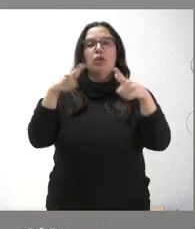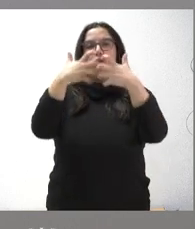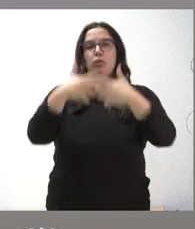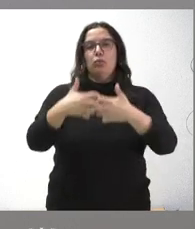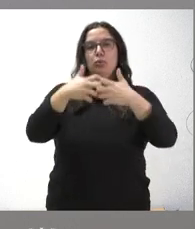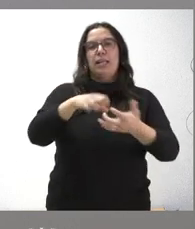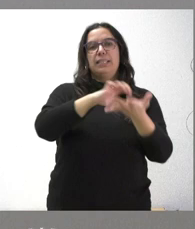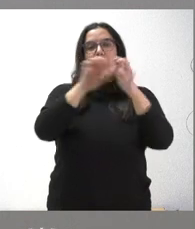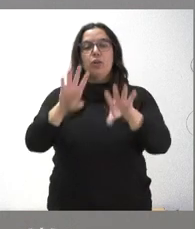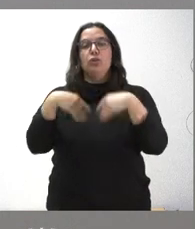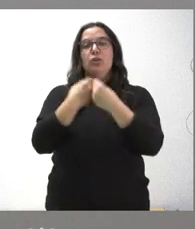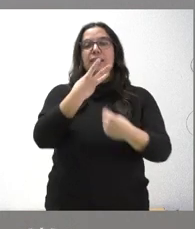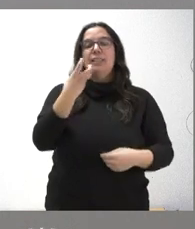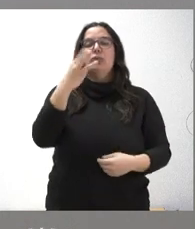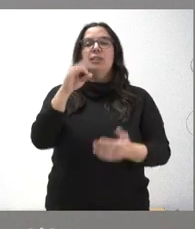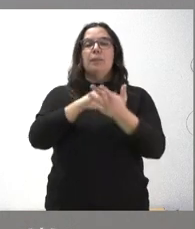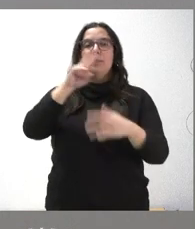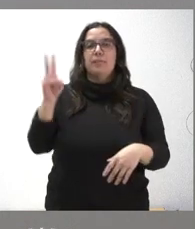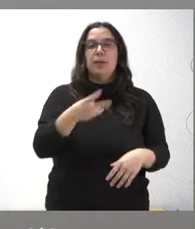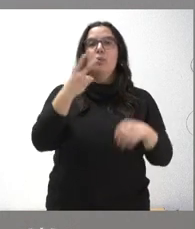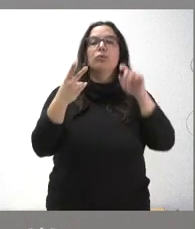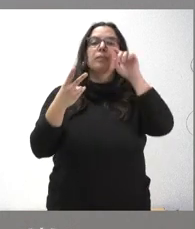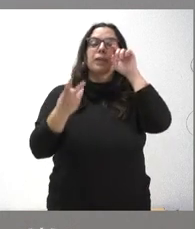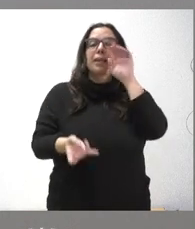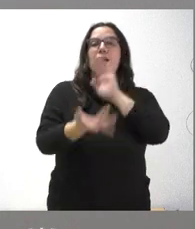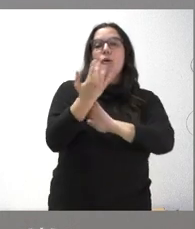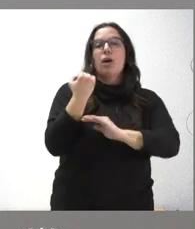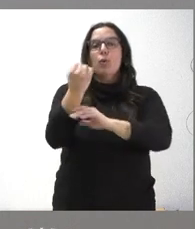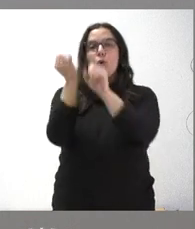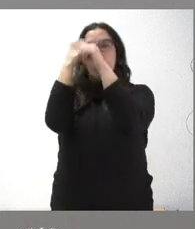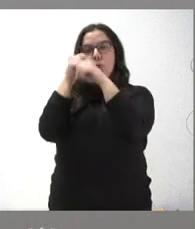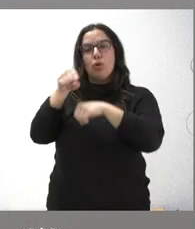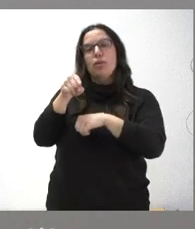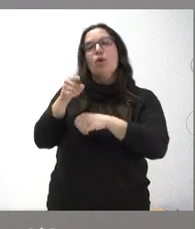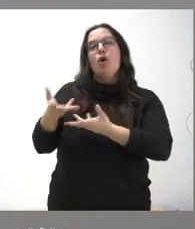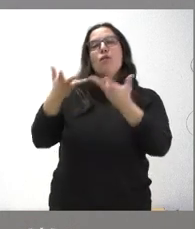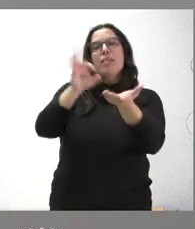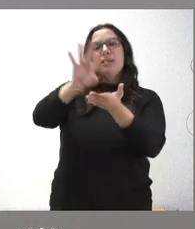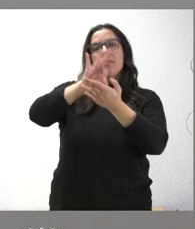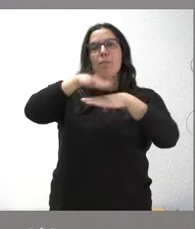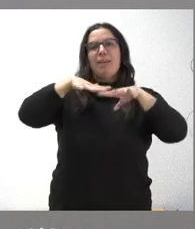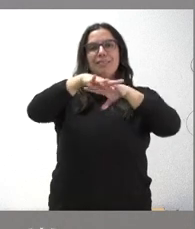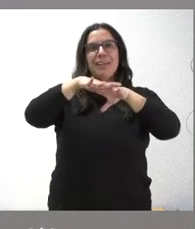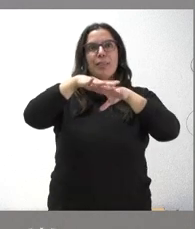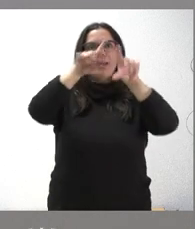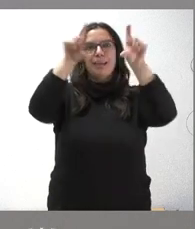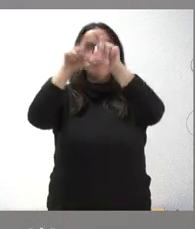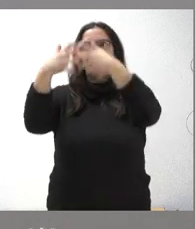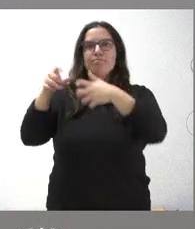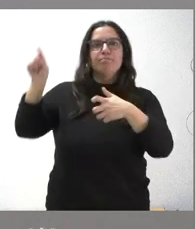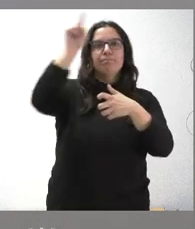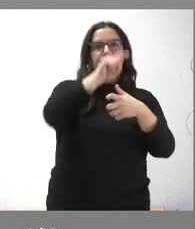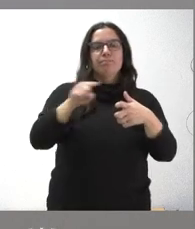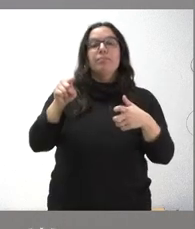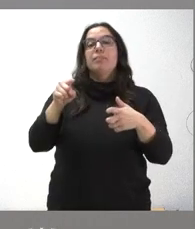León son 323,000 con la creación y apoyo a estos laboratorios se consigue dar servicio al tejido industrial de Castilla León que de otra manera